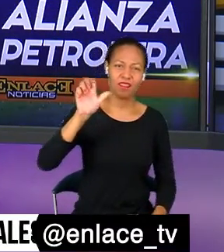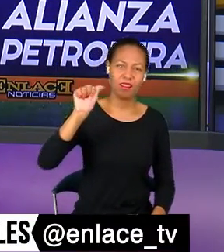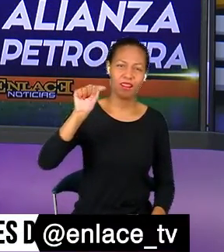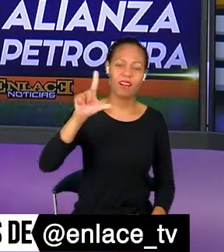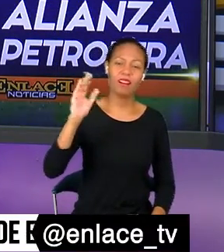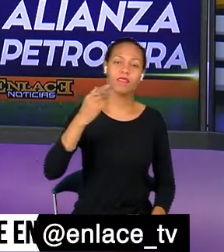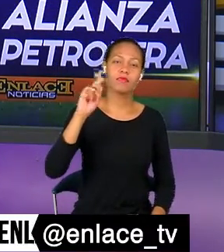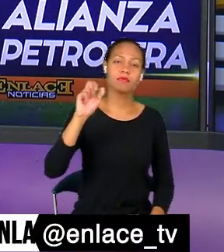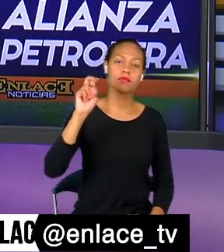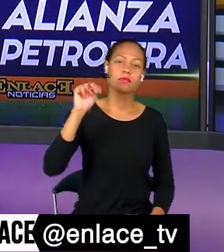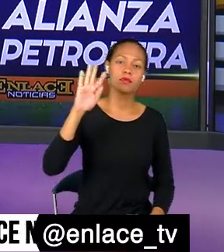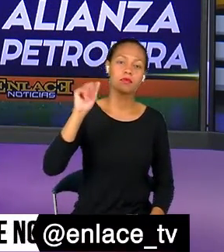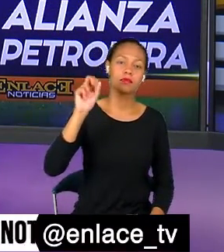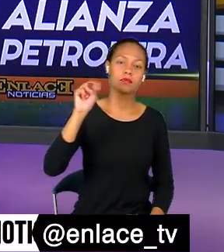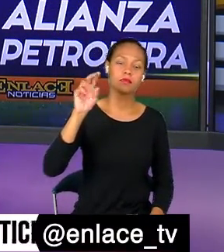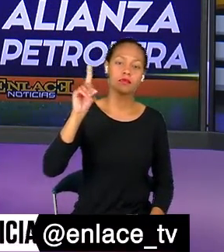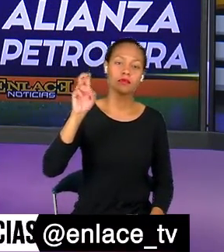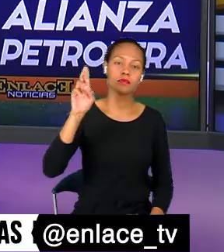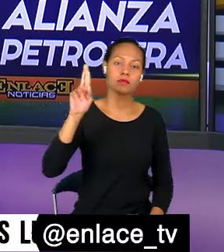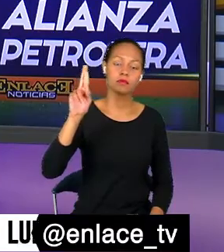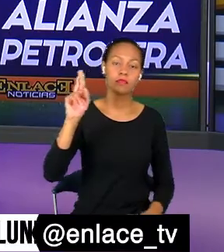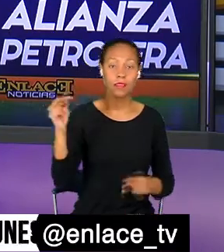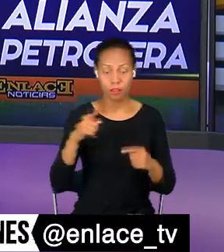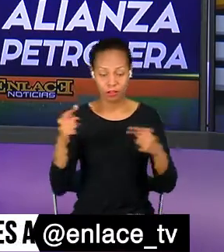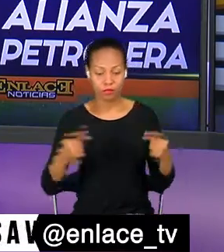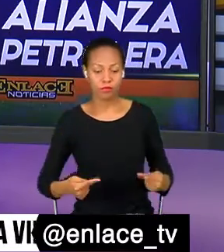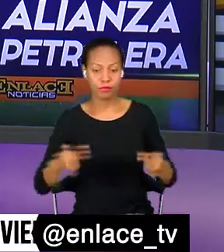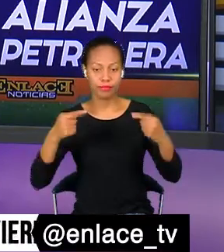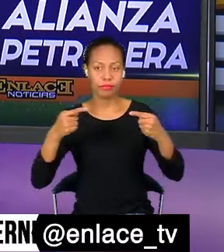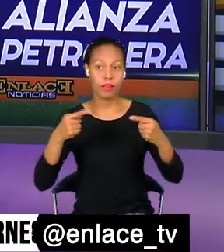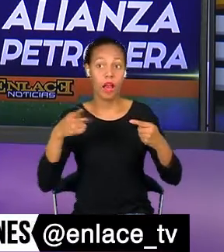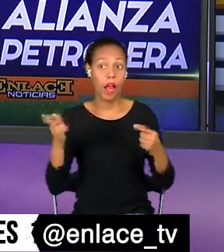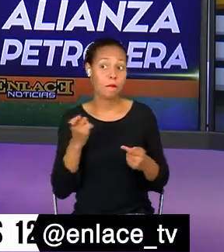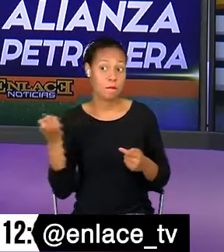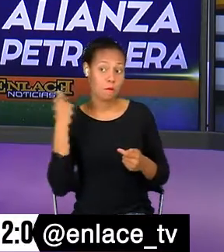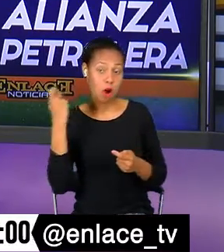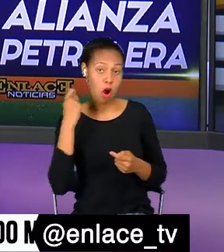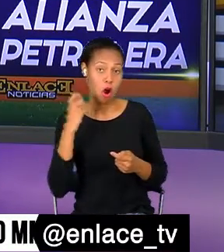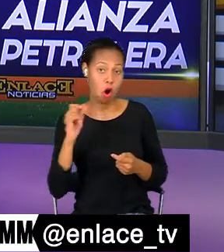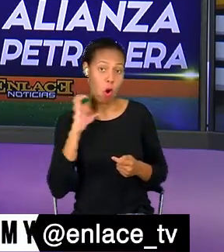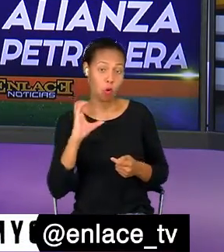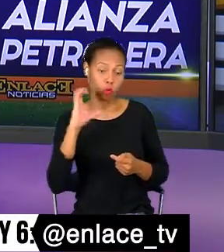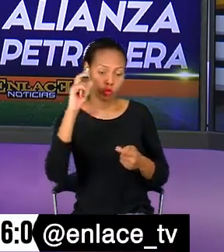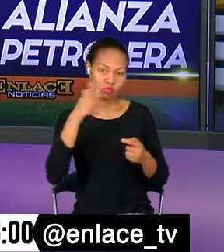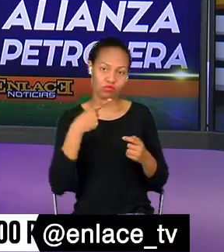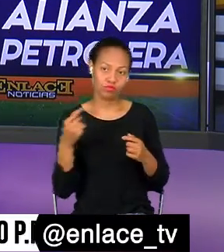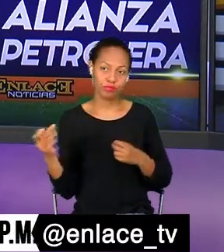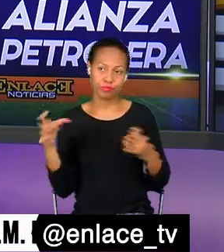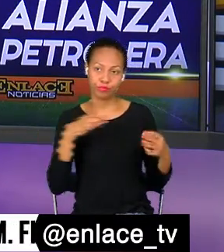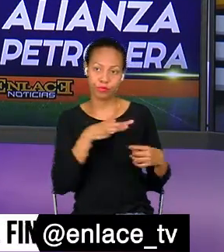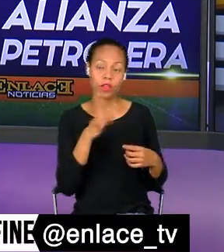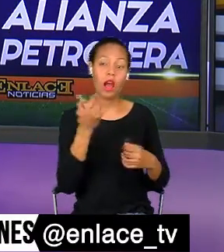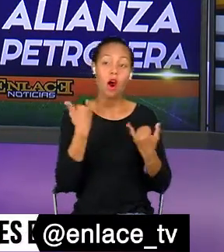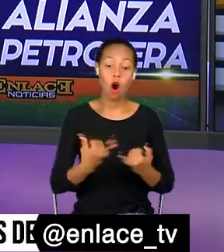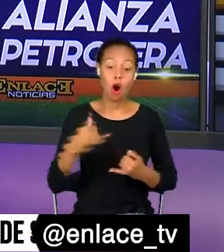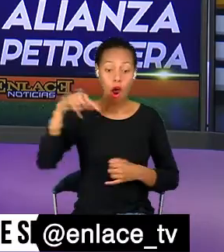Águila 2016, luego de la obtenida como local contra el Cúcuta Deportivo. Hoy a las 7:30 de la noche jugarán en Florida